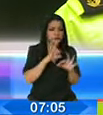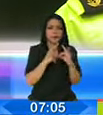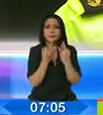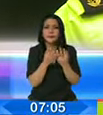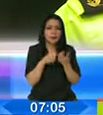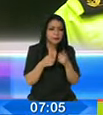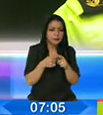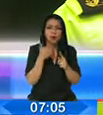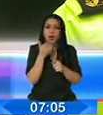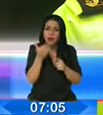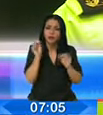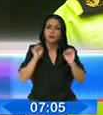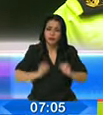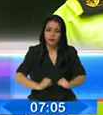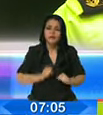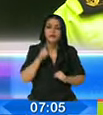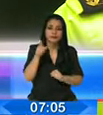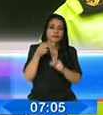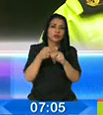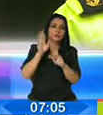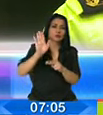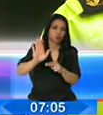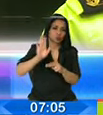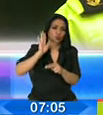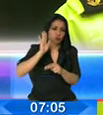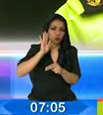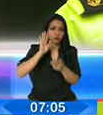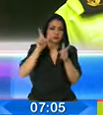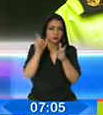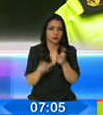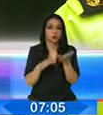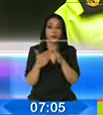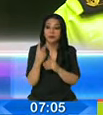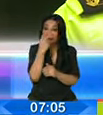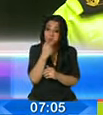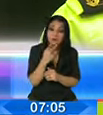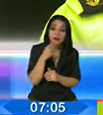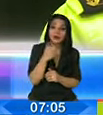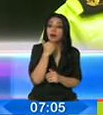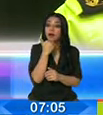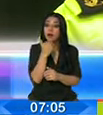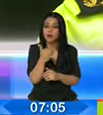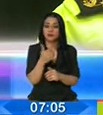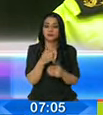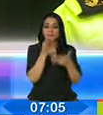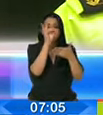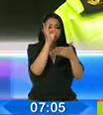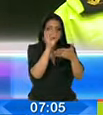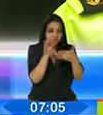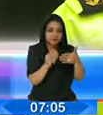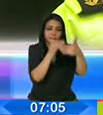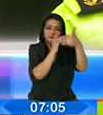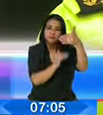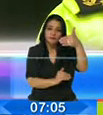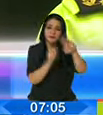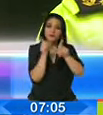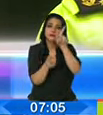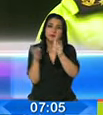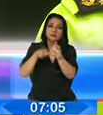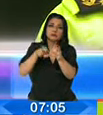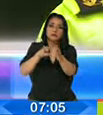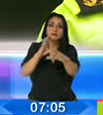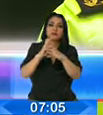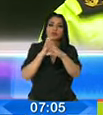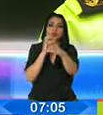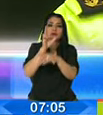el tanatorio para poder identificar visualmente si es posible con pasajeros conocemos